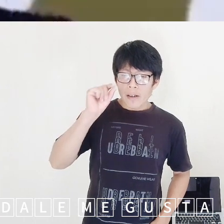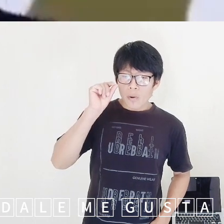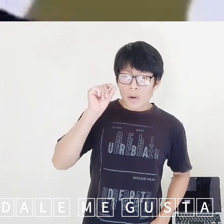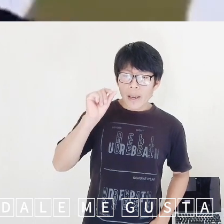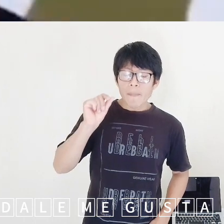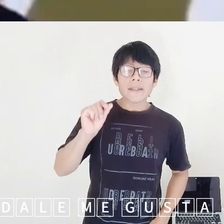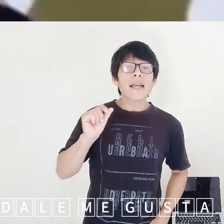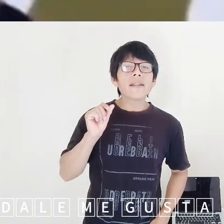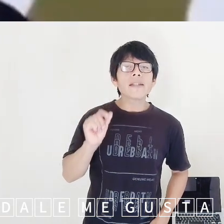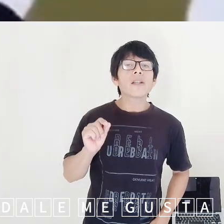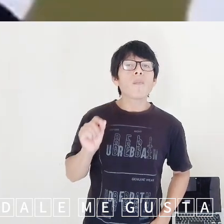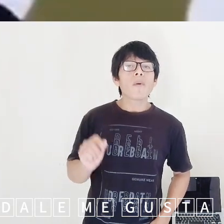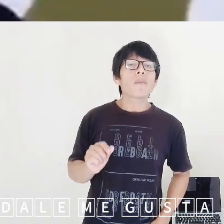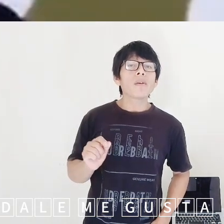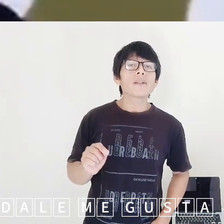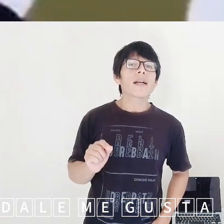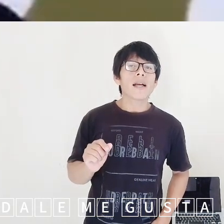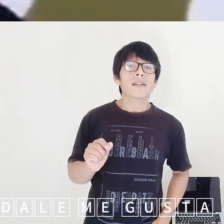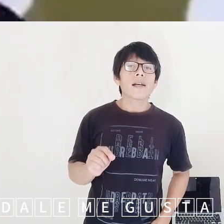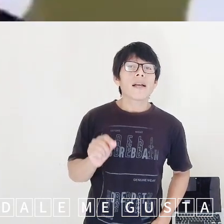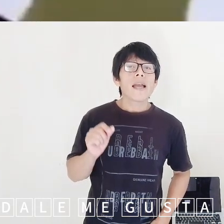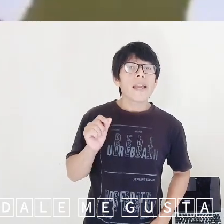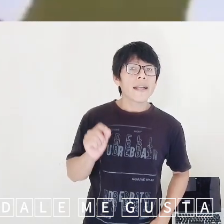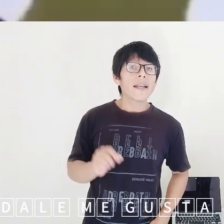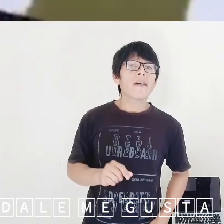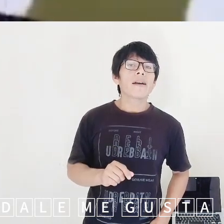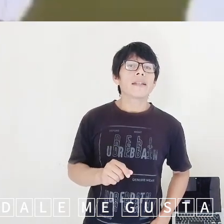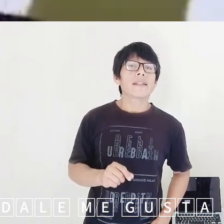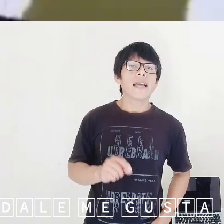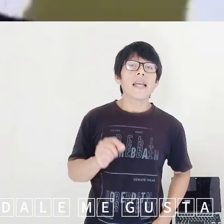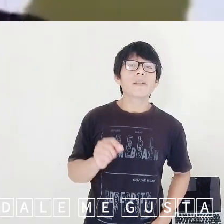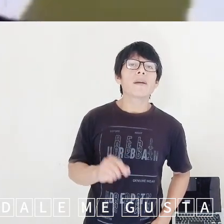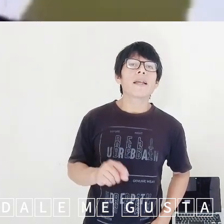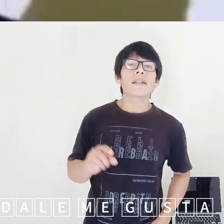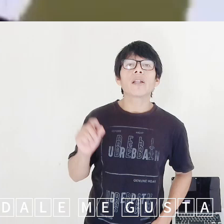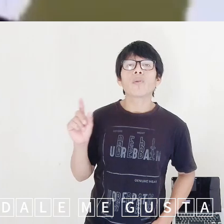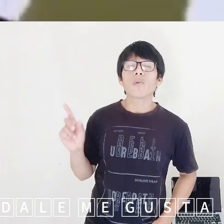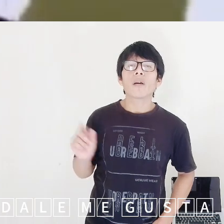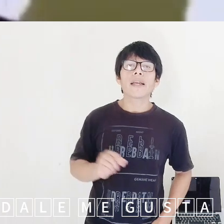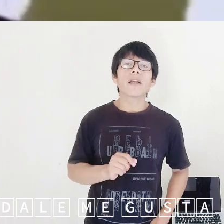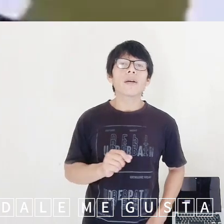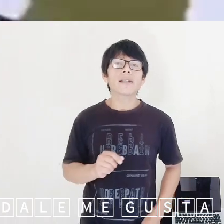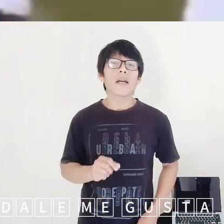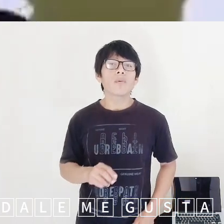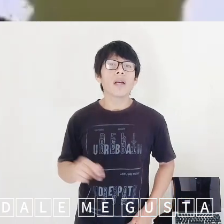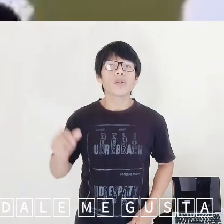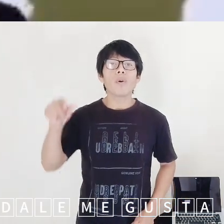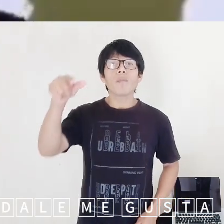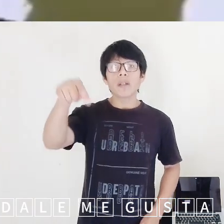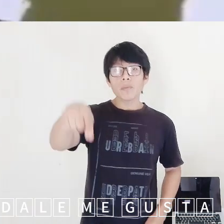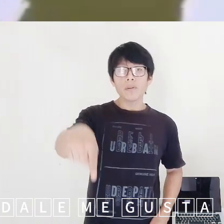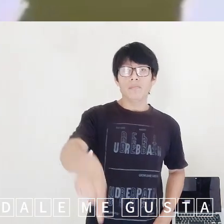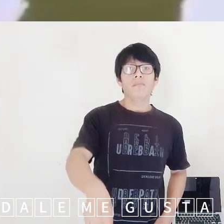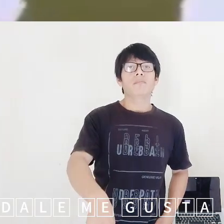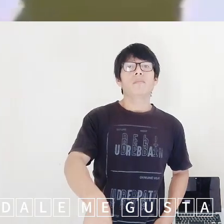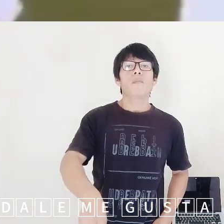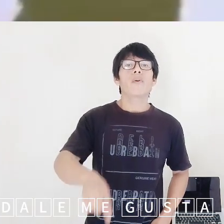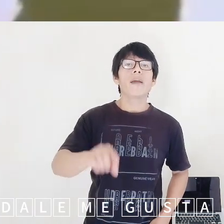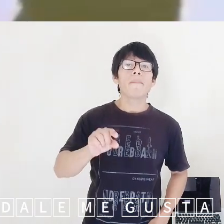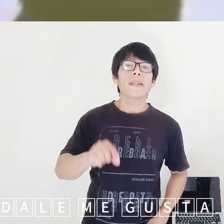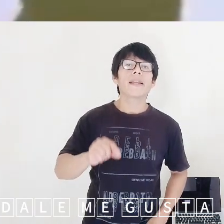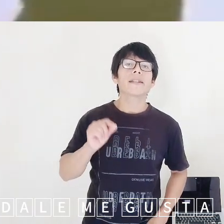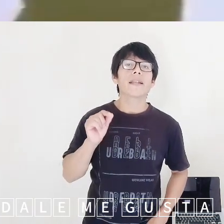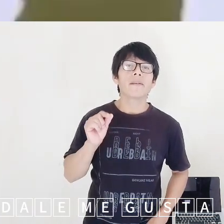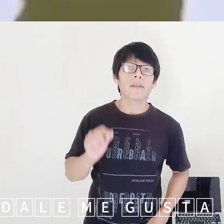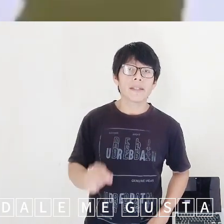Si lo que me están diciendo por medio de esta carta Herrera Valles es verdad en torno a Genaro García Luna, yo mismo